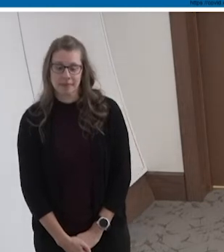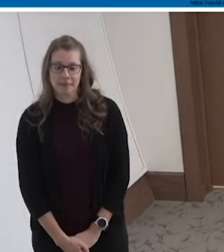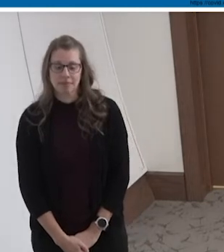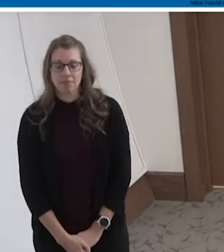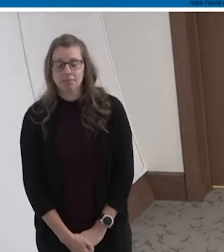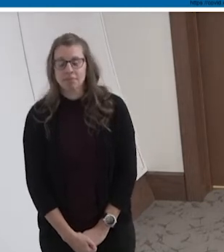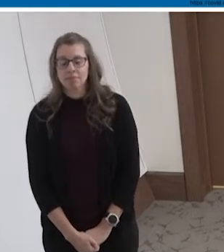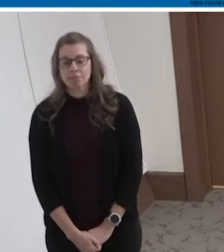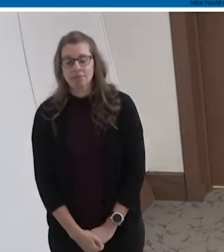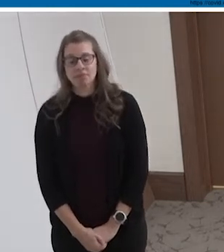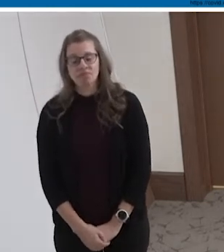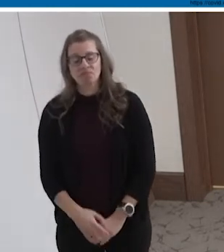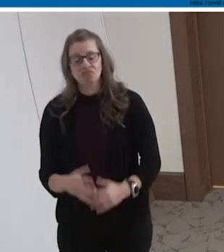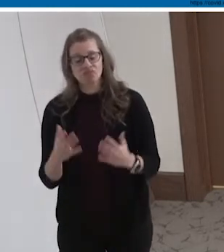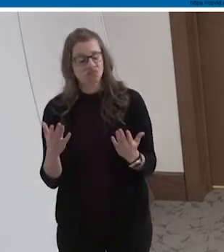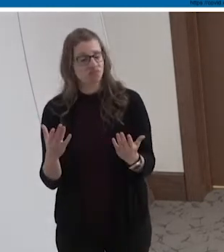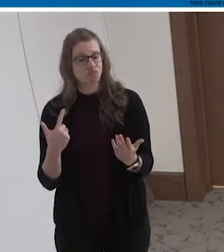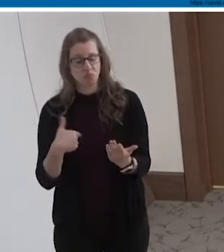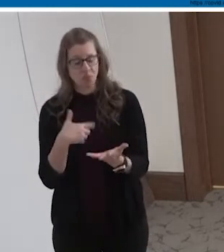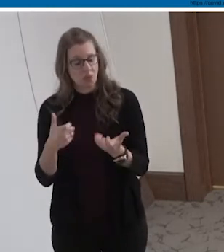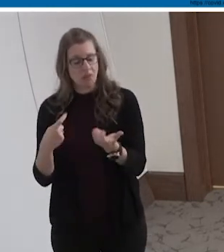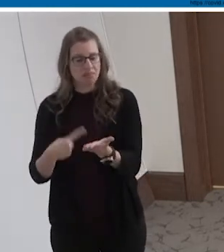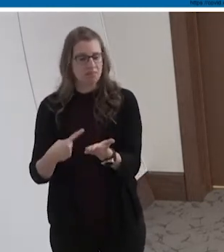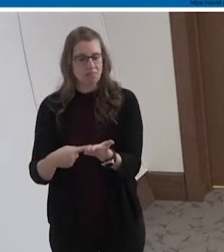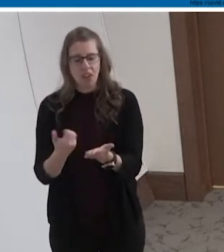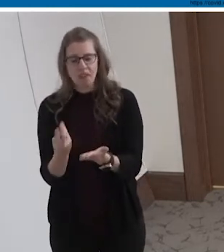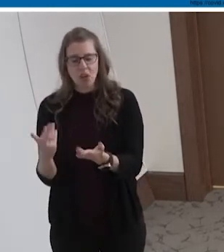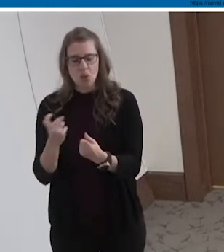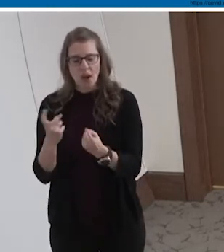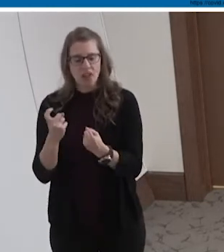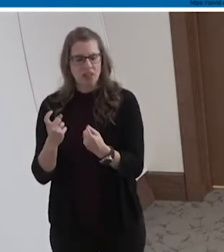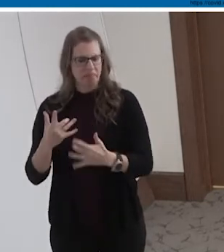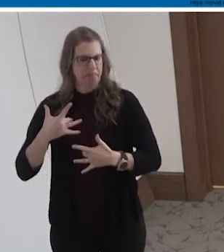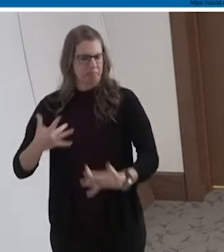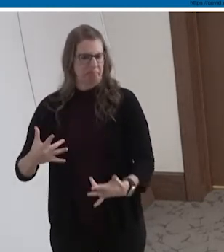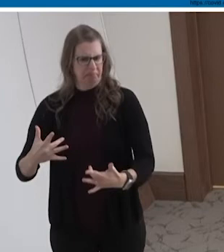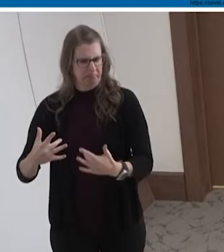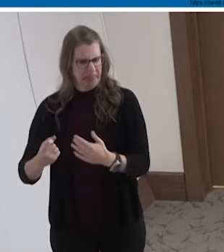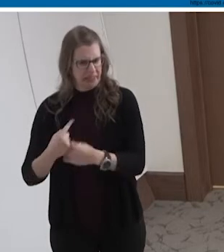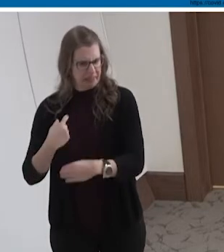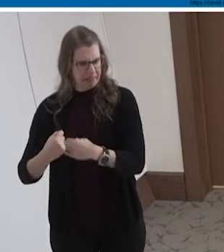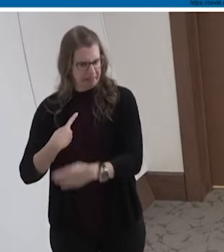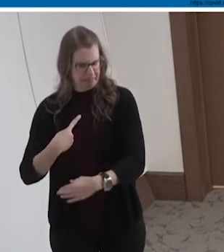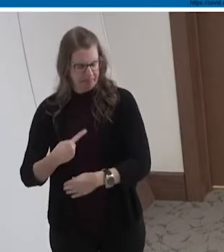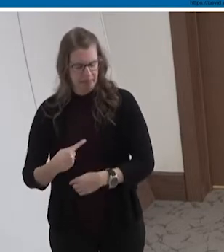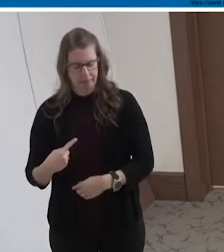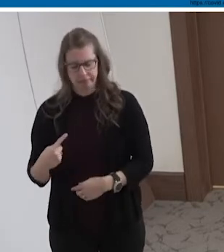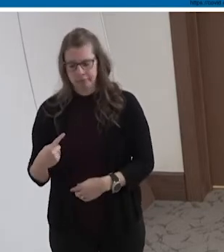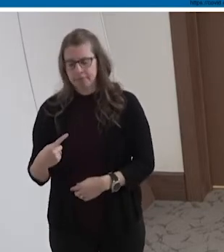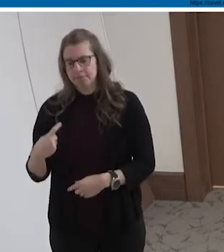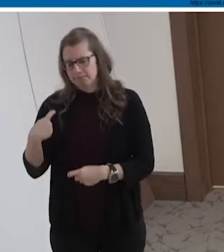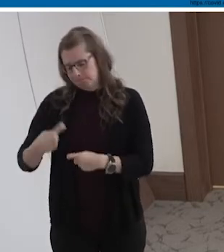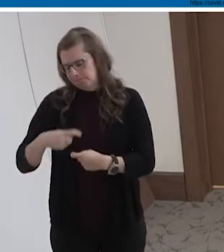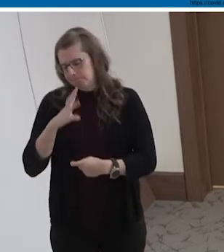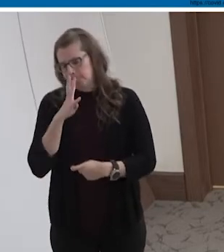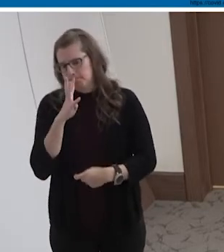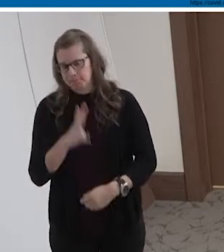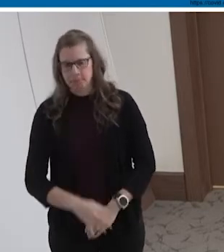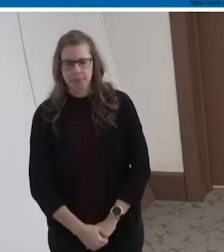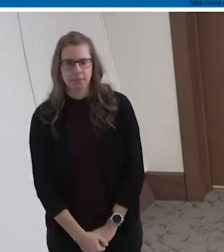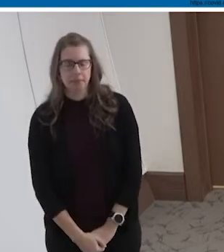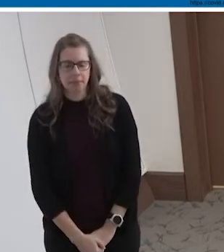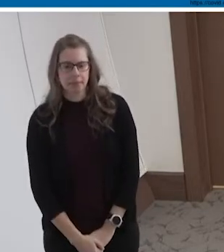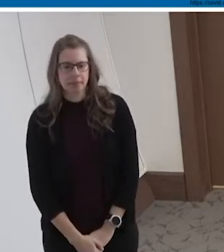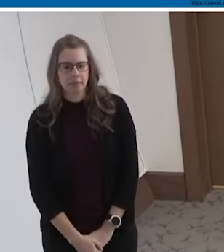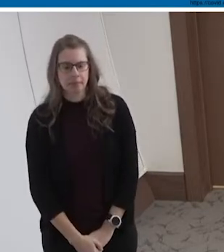So we wanted to talk about just a few questions that we get frequently. Vamos a hablar acerca de algunas